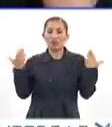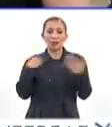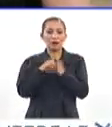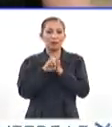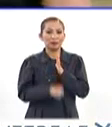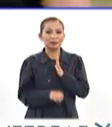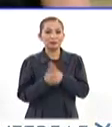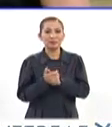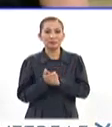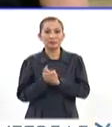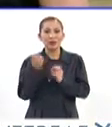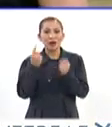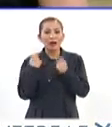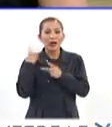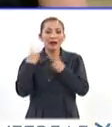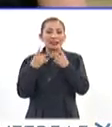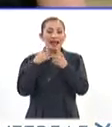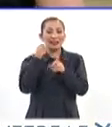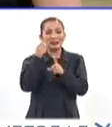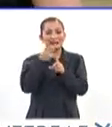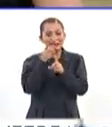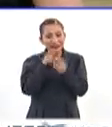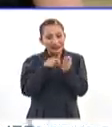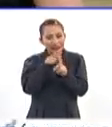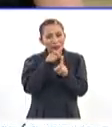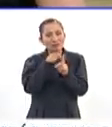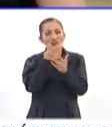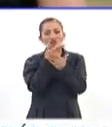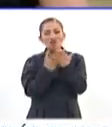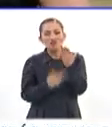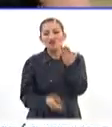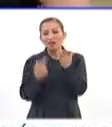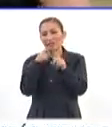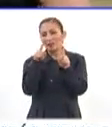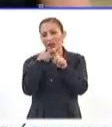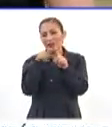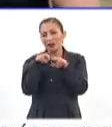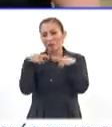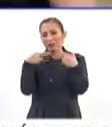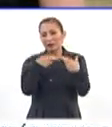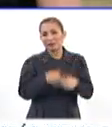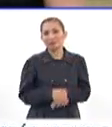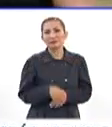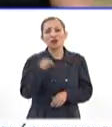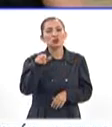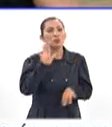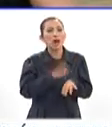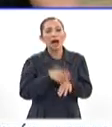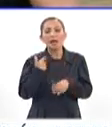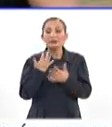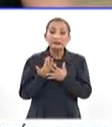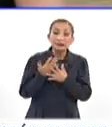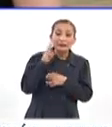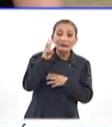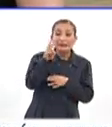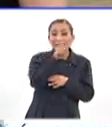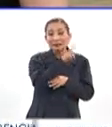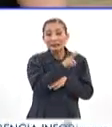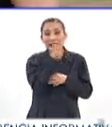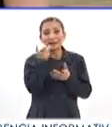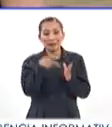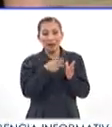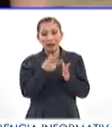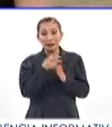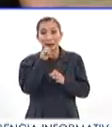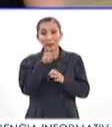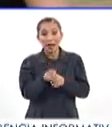por ejemplo, algunas que vienen historietas, cómics y todo ese tipo de historias. ¿Qué es lo que más estás esperando de esta